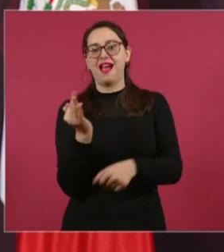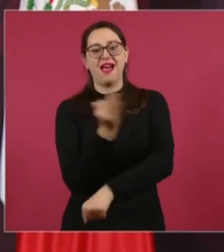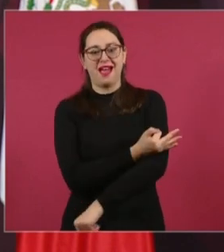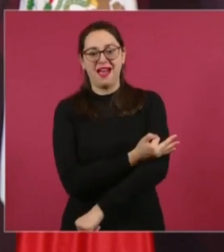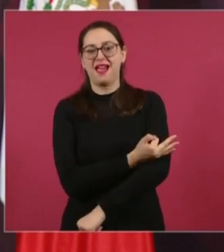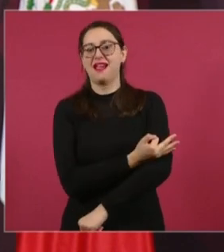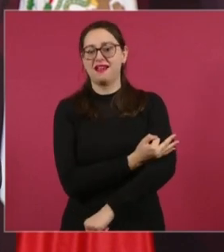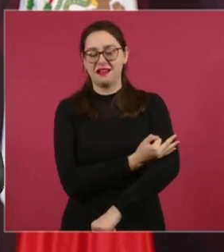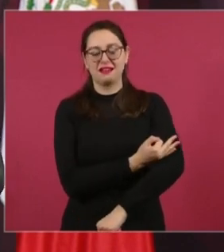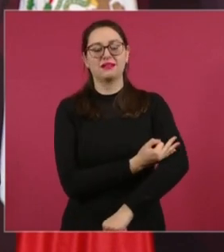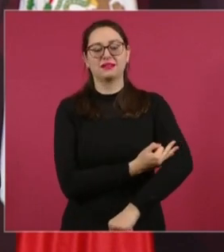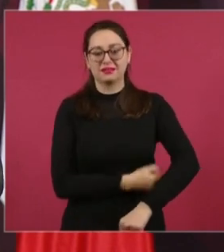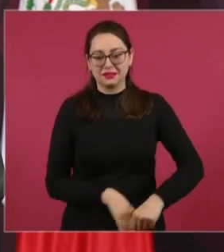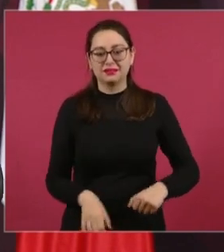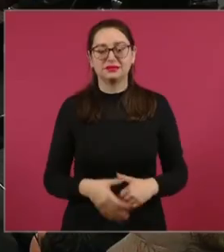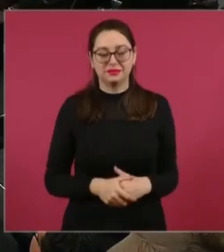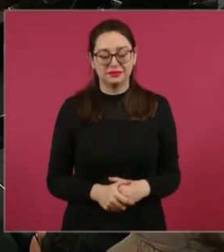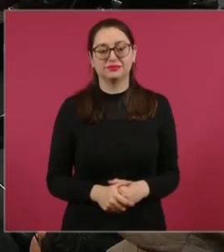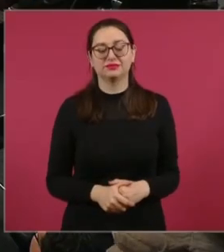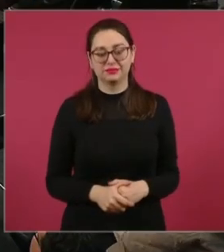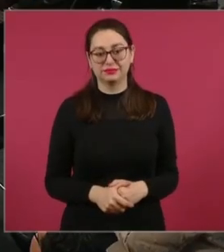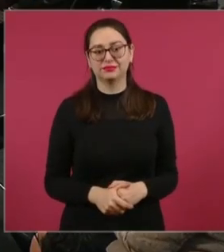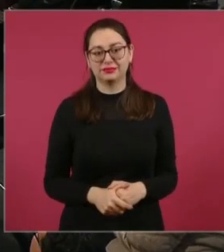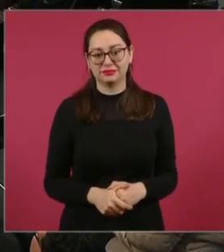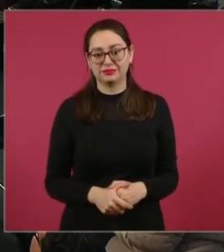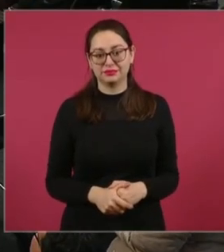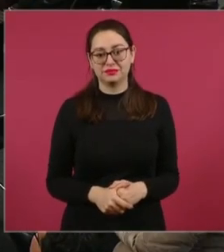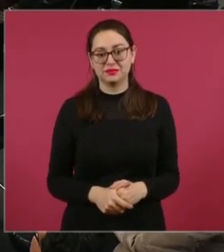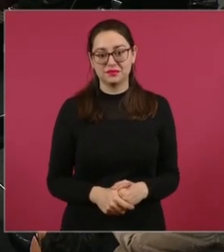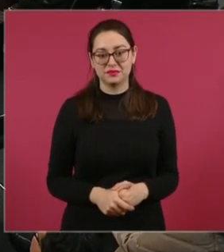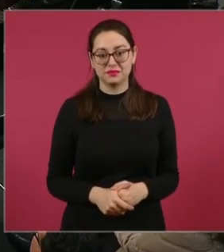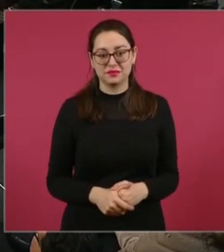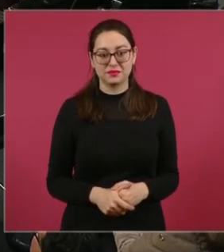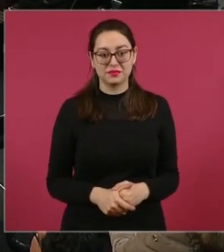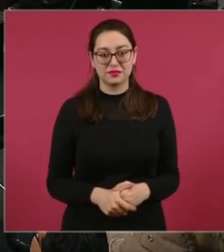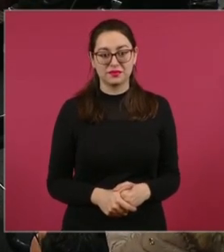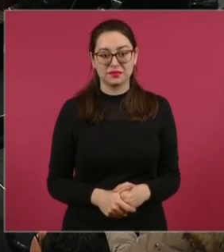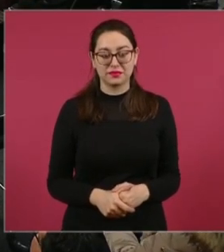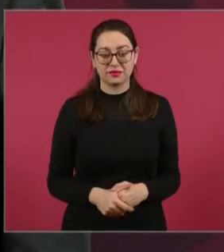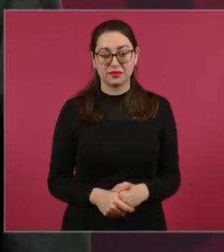no me estoy refiriendo a ello.